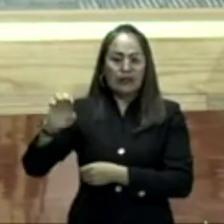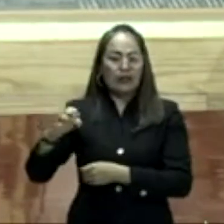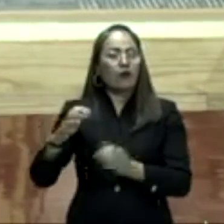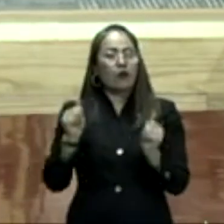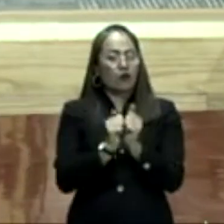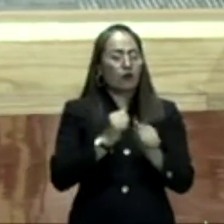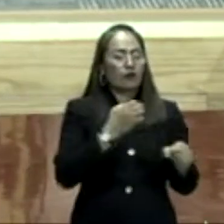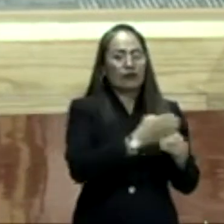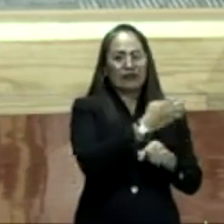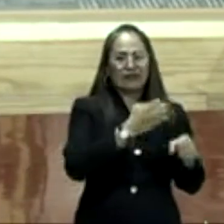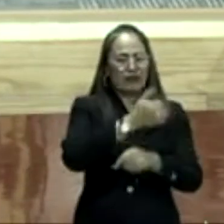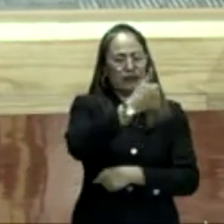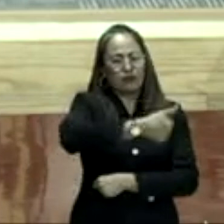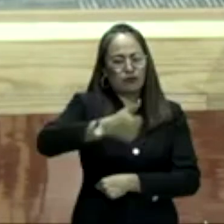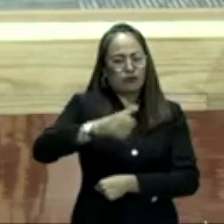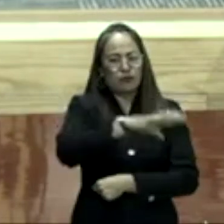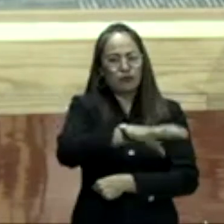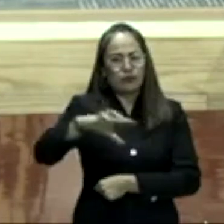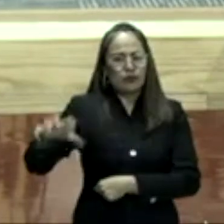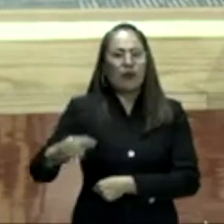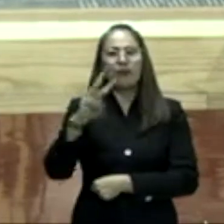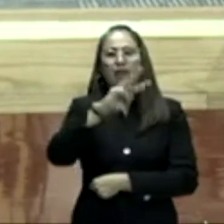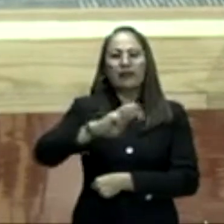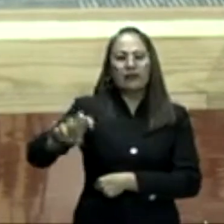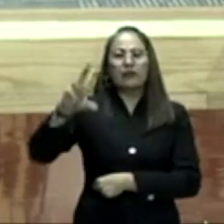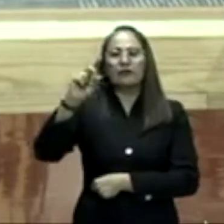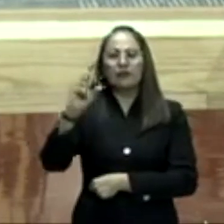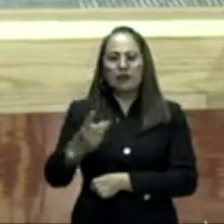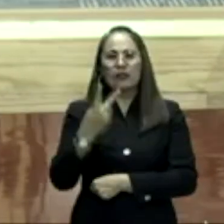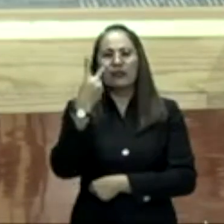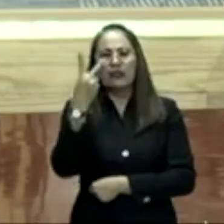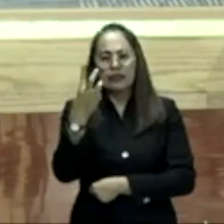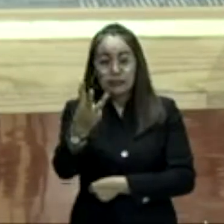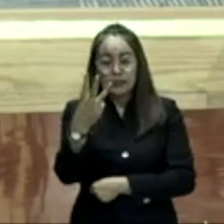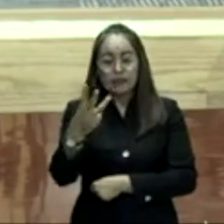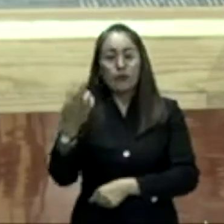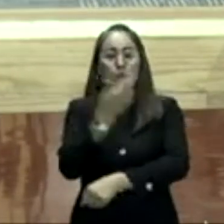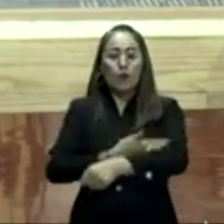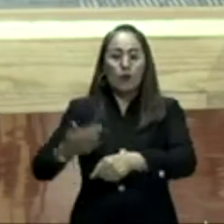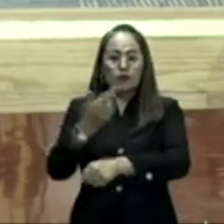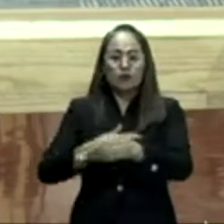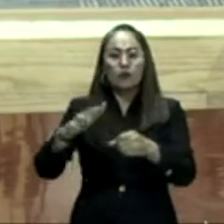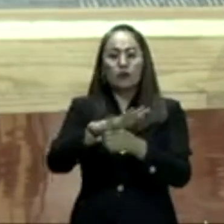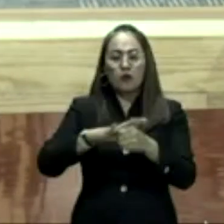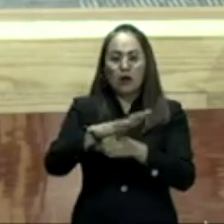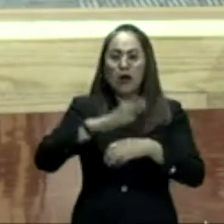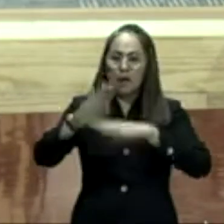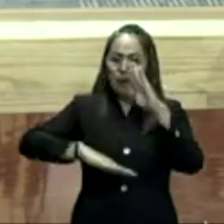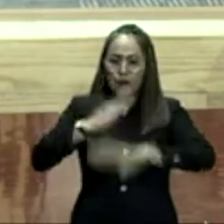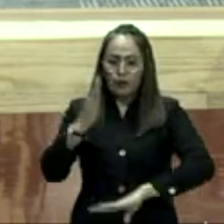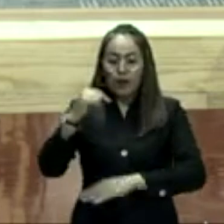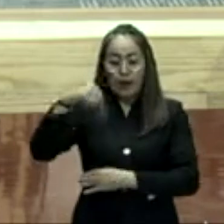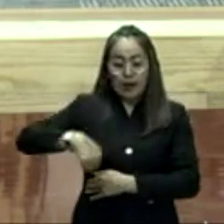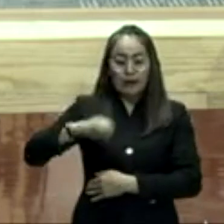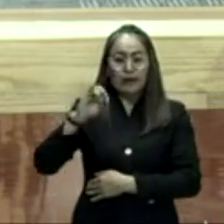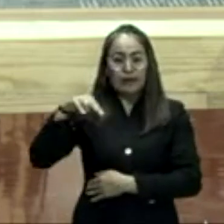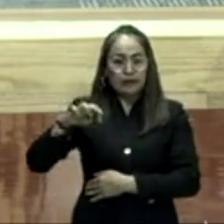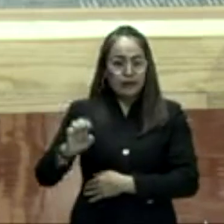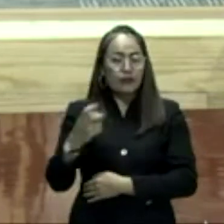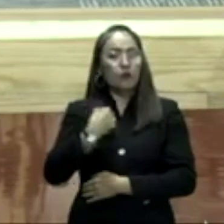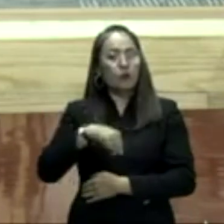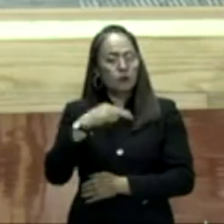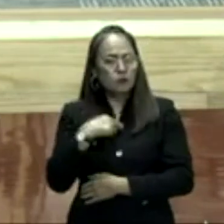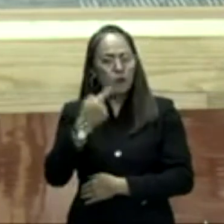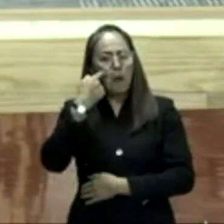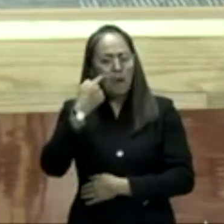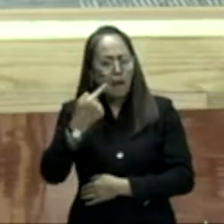electorales, habremos concretado 333 procesos electorales locales de manera exitosa. Desde el INE hemos comprobado en